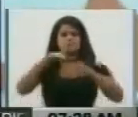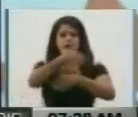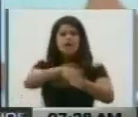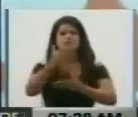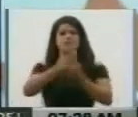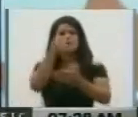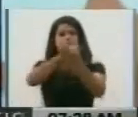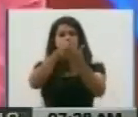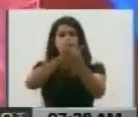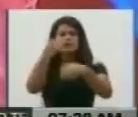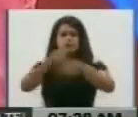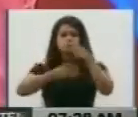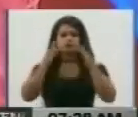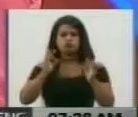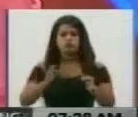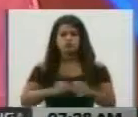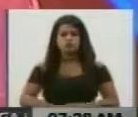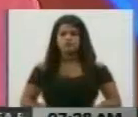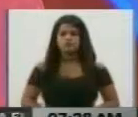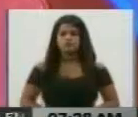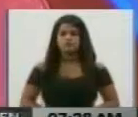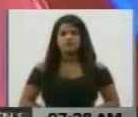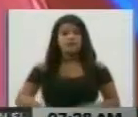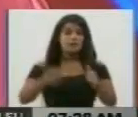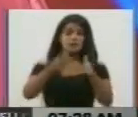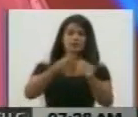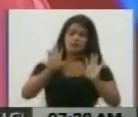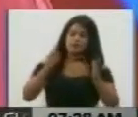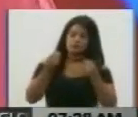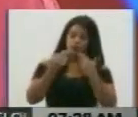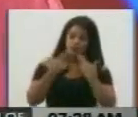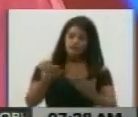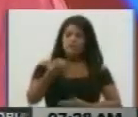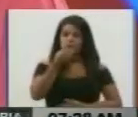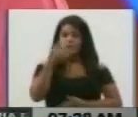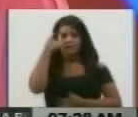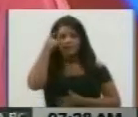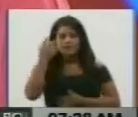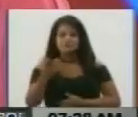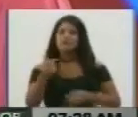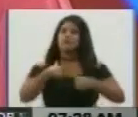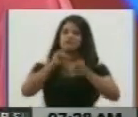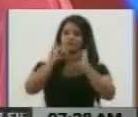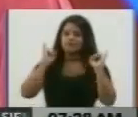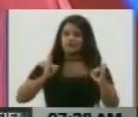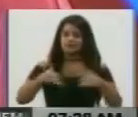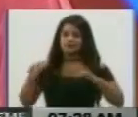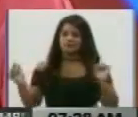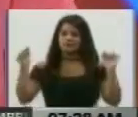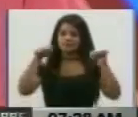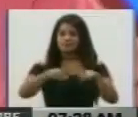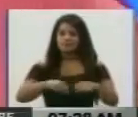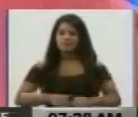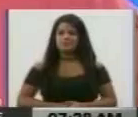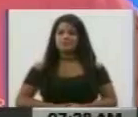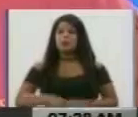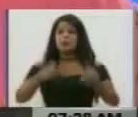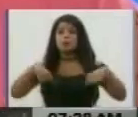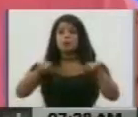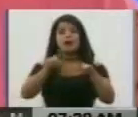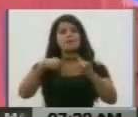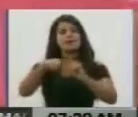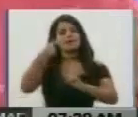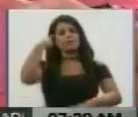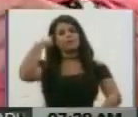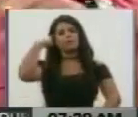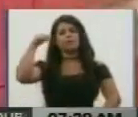revolución? Sí, bueno, primero que todo, muchas gracias, buen día. Feliz de estar aquí con ustedes. Gracias. En este espacio que además me trae tantos recuerdos,